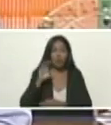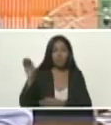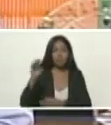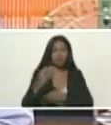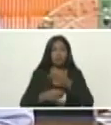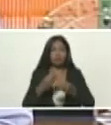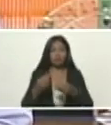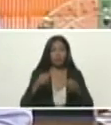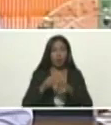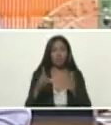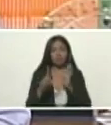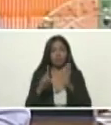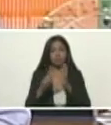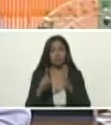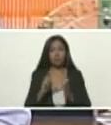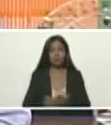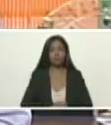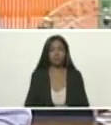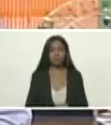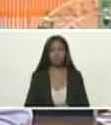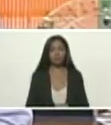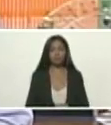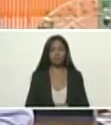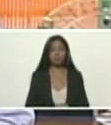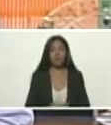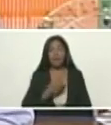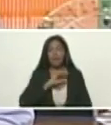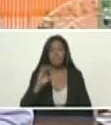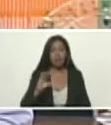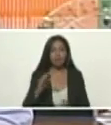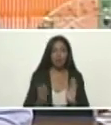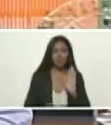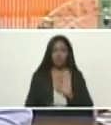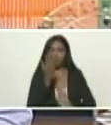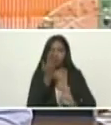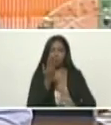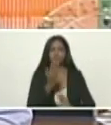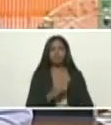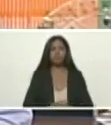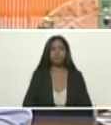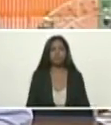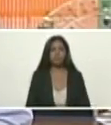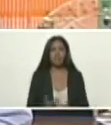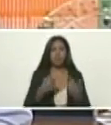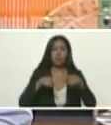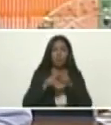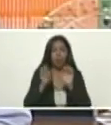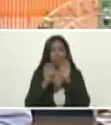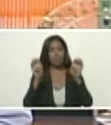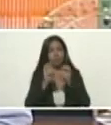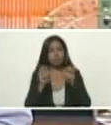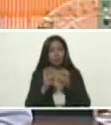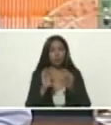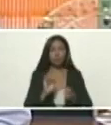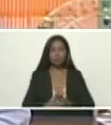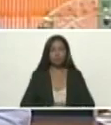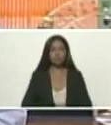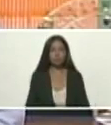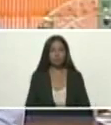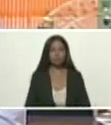escuelas, de liceos. La patria se levanta a través de su educación.